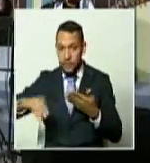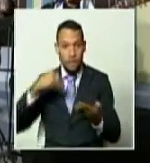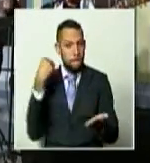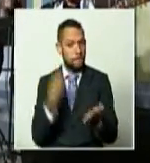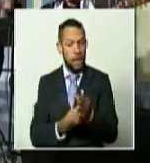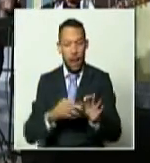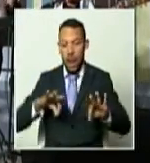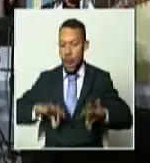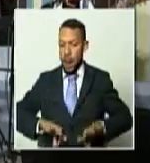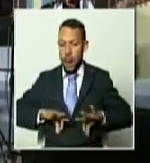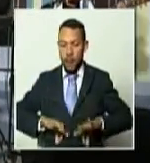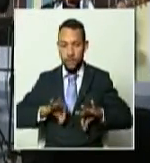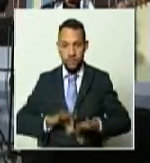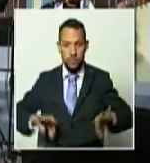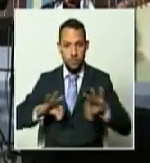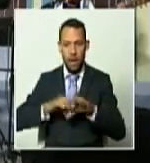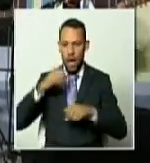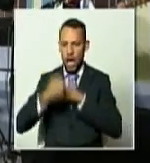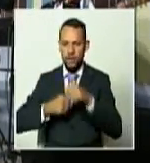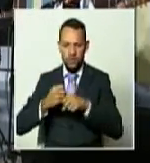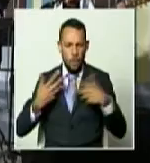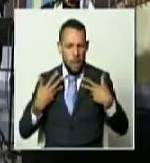con restricción de edad.